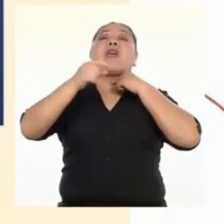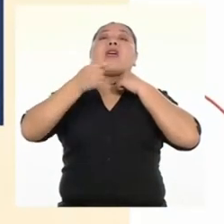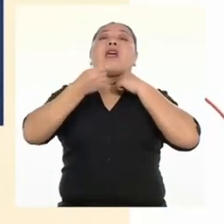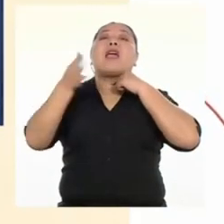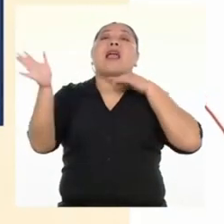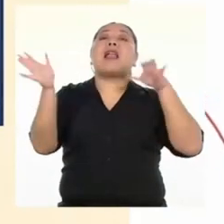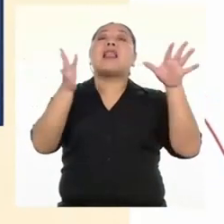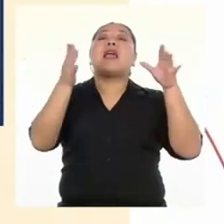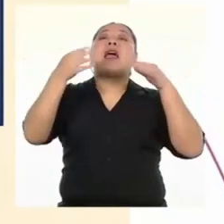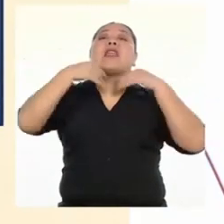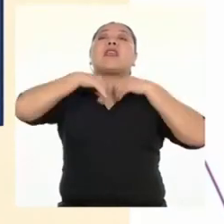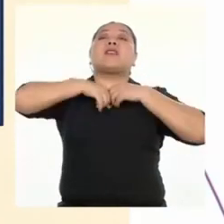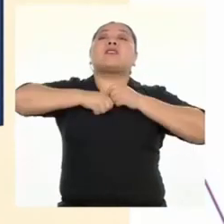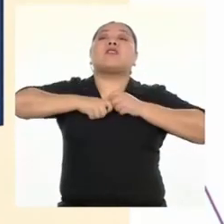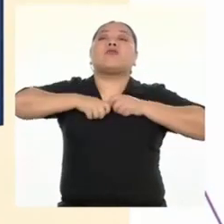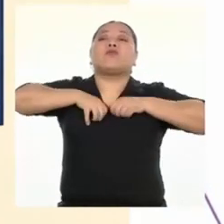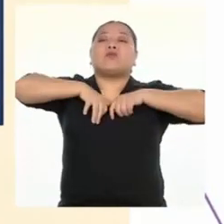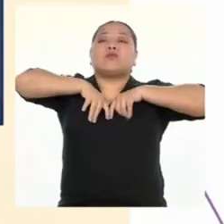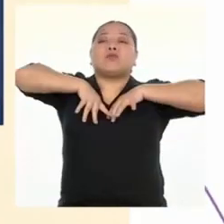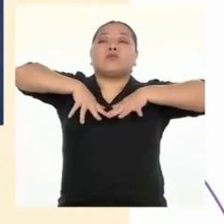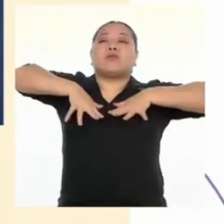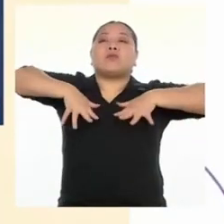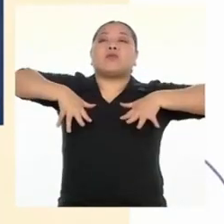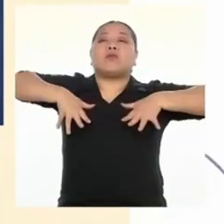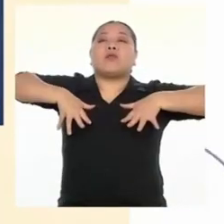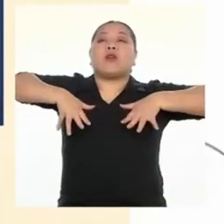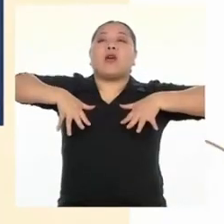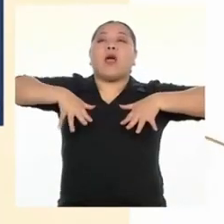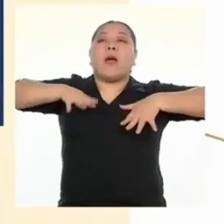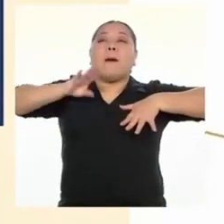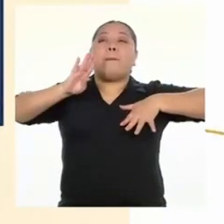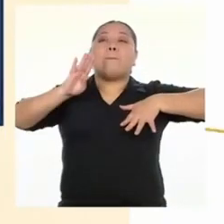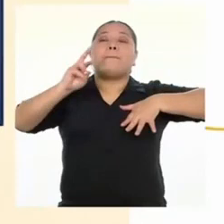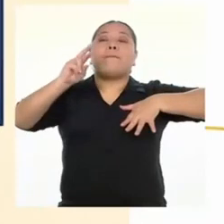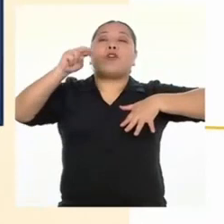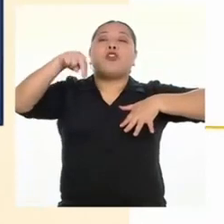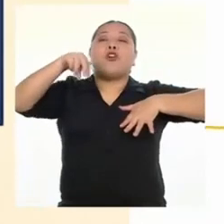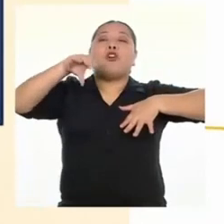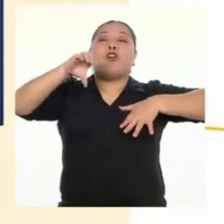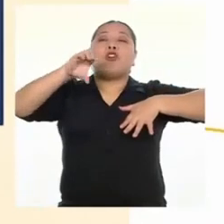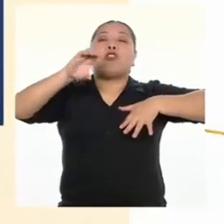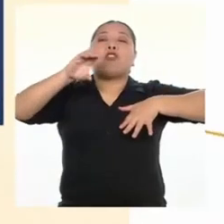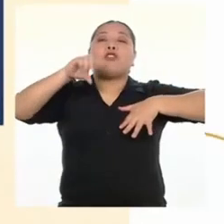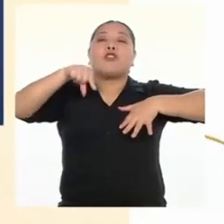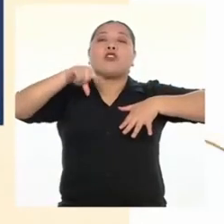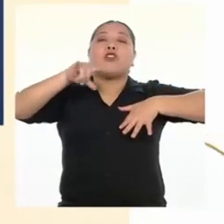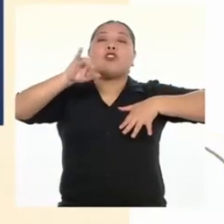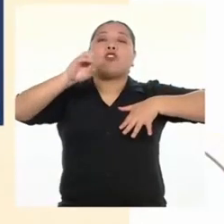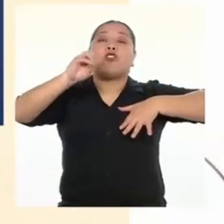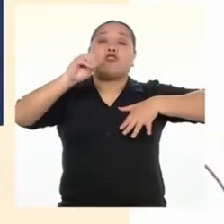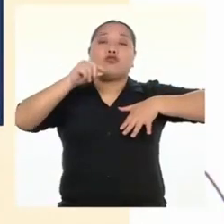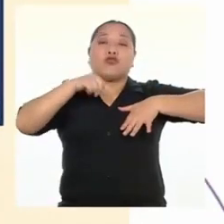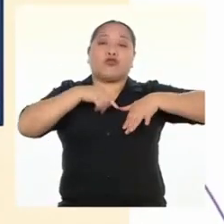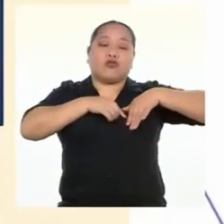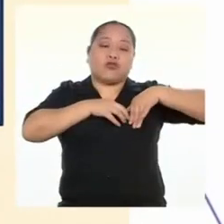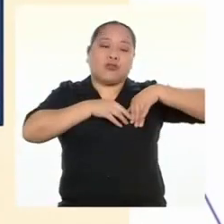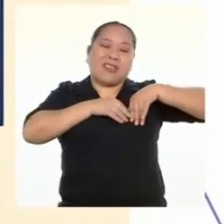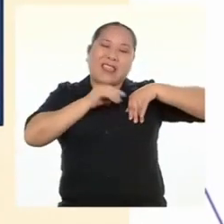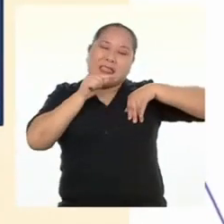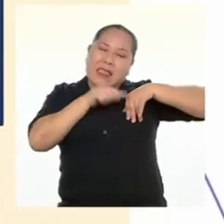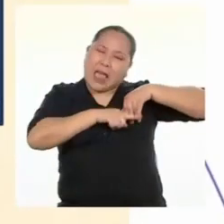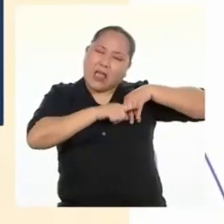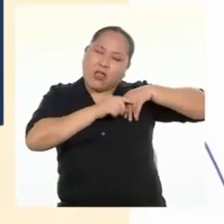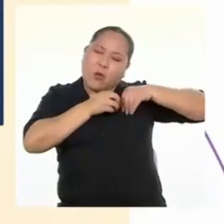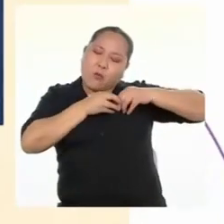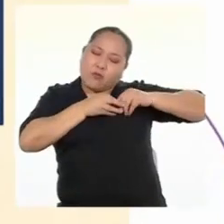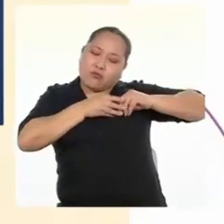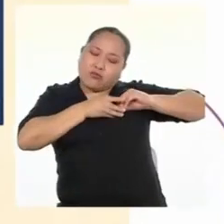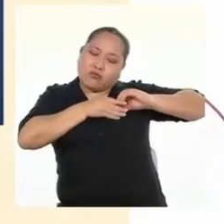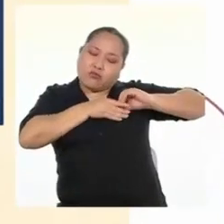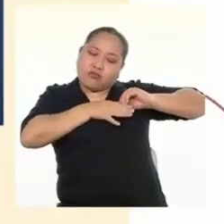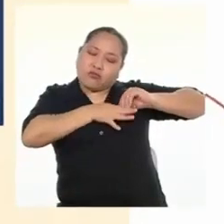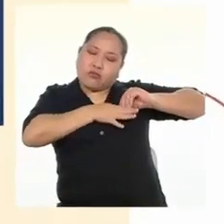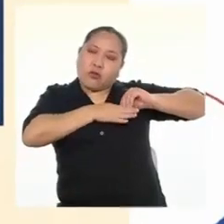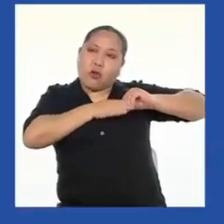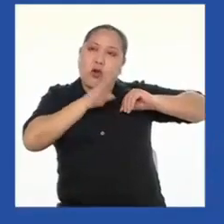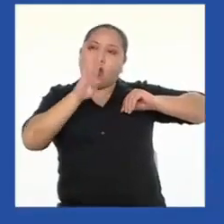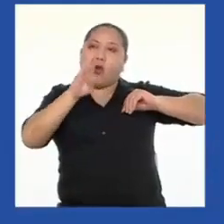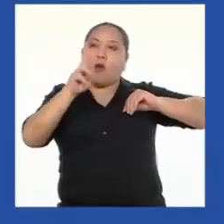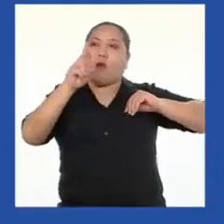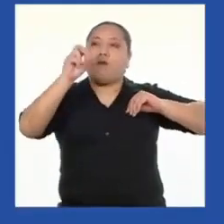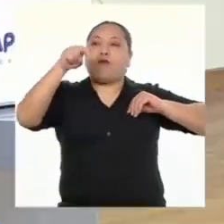los bronquios. Y después aductos más finos dentro de él, llamados bronquiolos y alveolos.